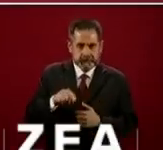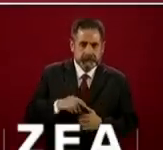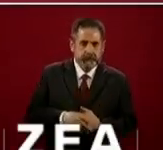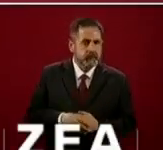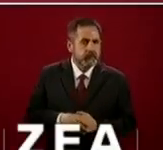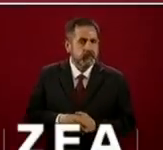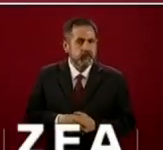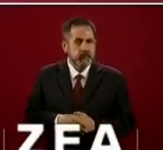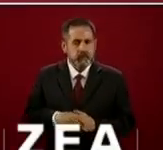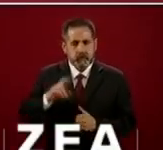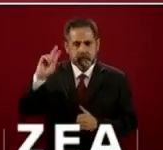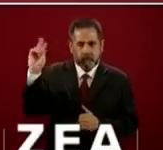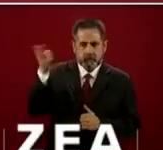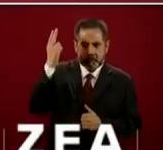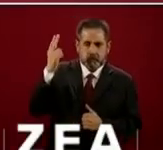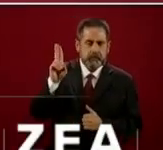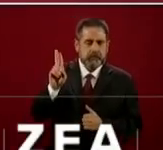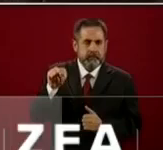de la UNAM,